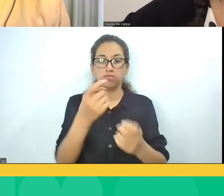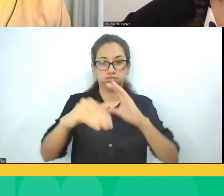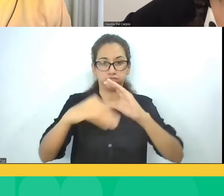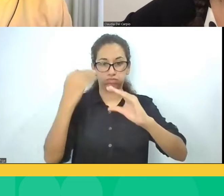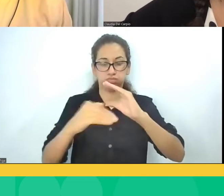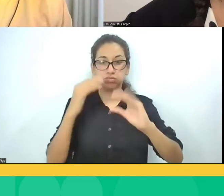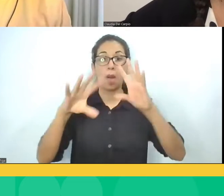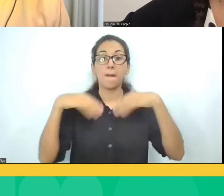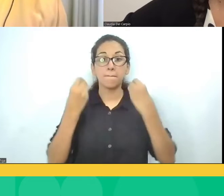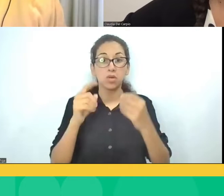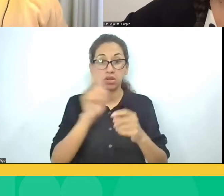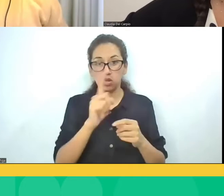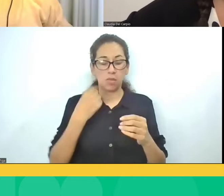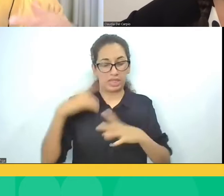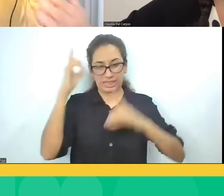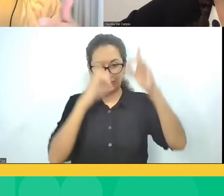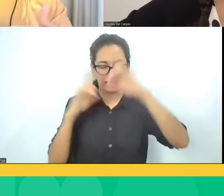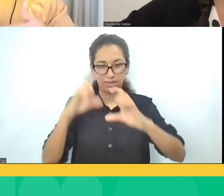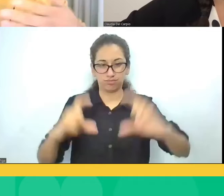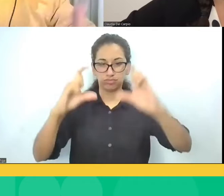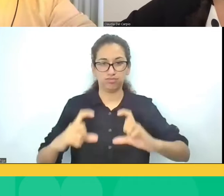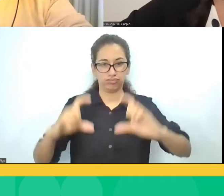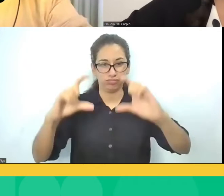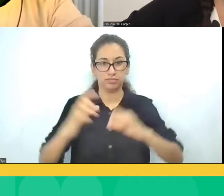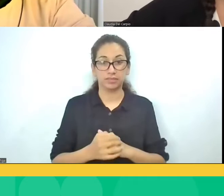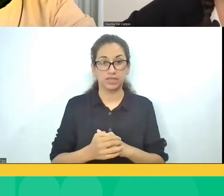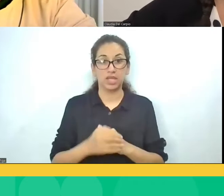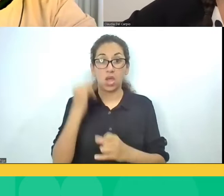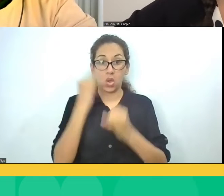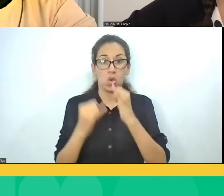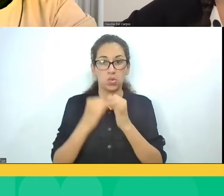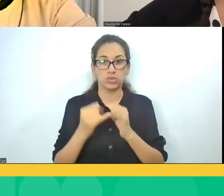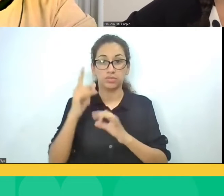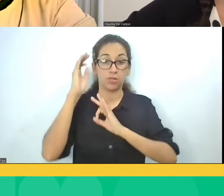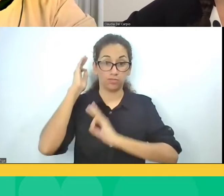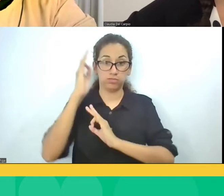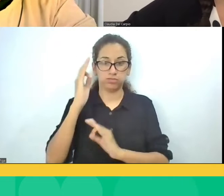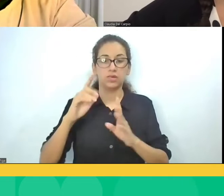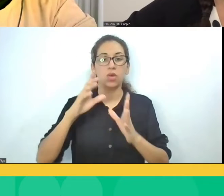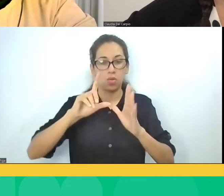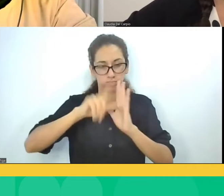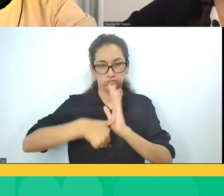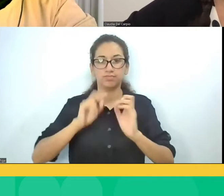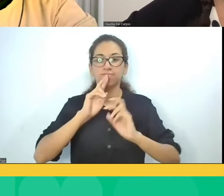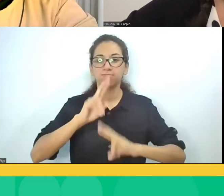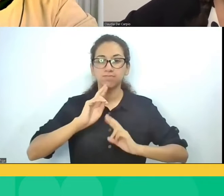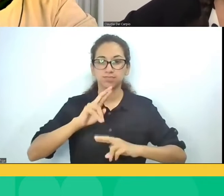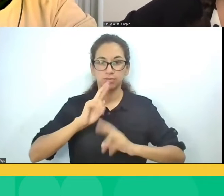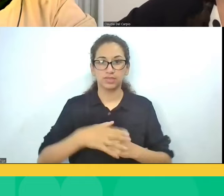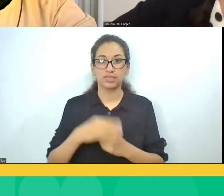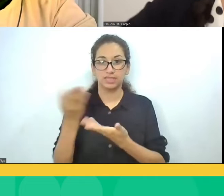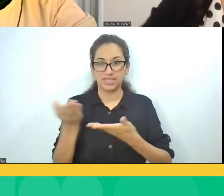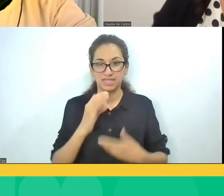y distrae. Y bueno, al final de la exposición entramos en el diálogo y el responder las dudas. Adelante,